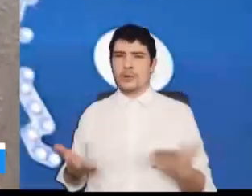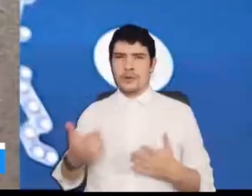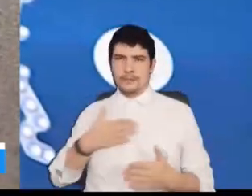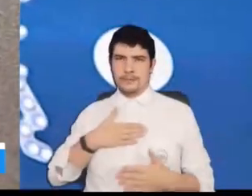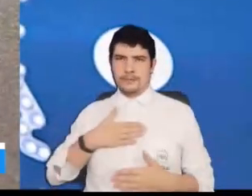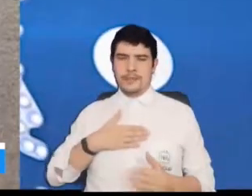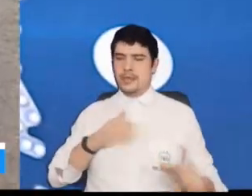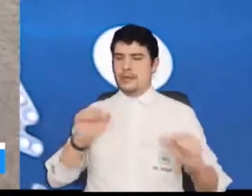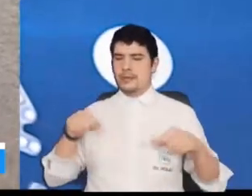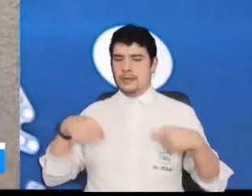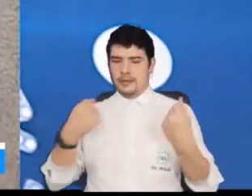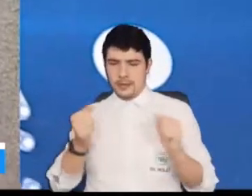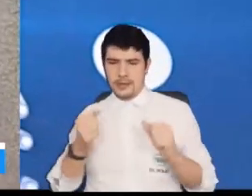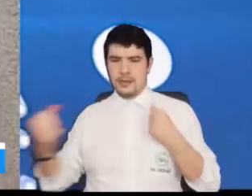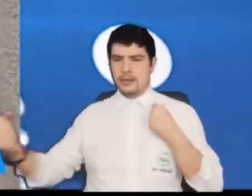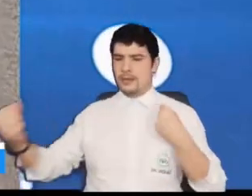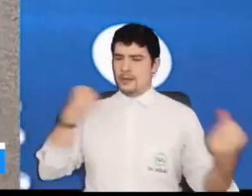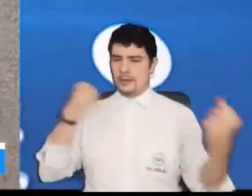física.